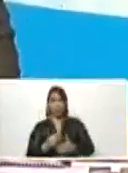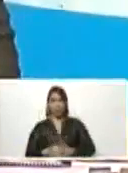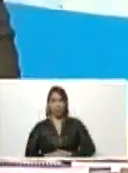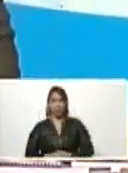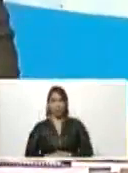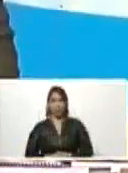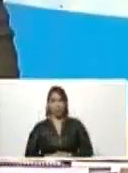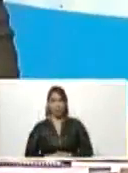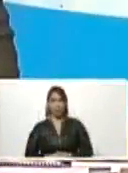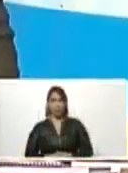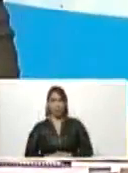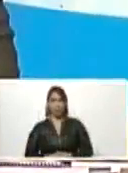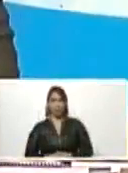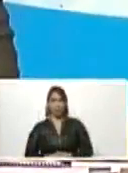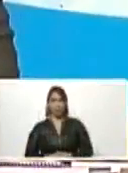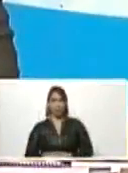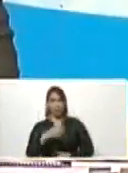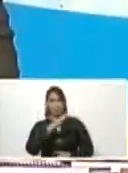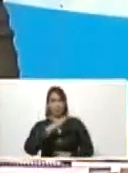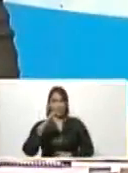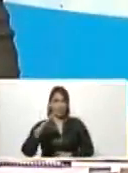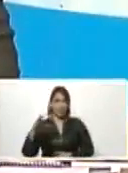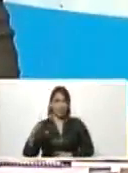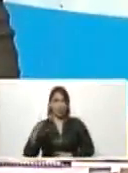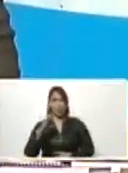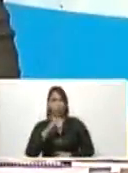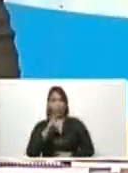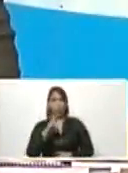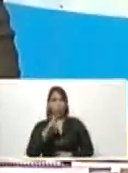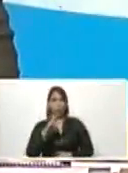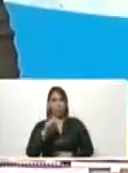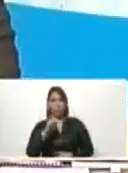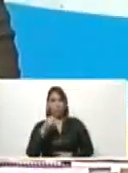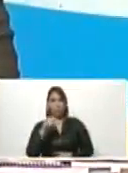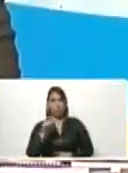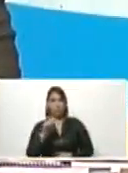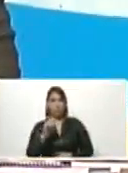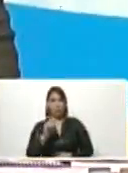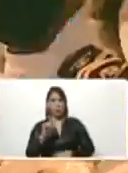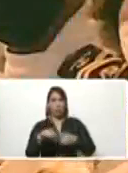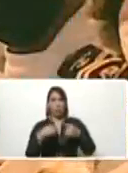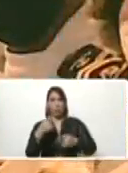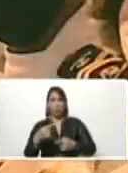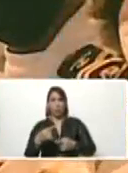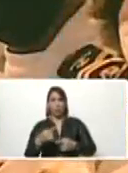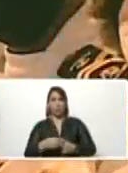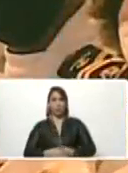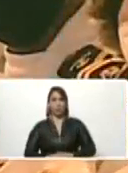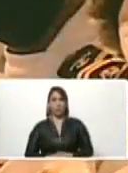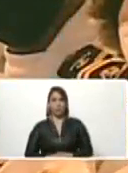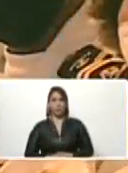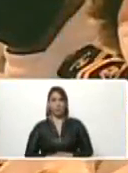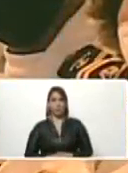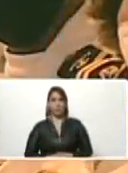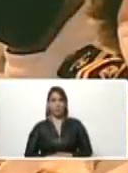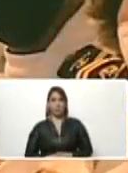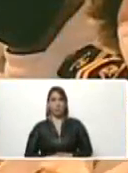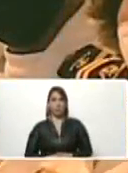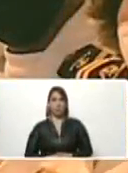colonias del Caribe, Curazao. Y luego los primeros maduros llegaron